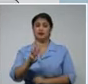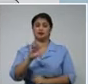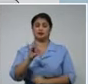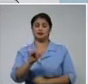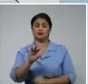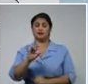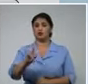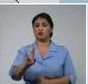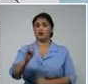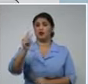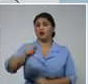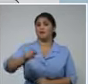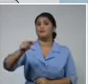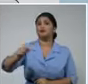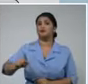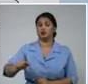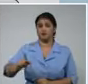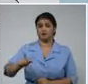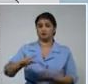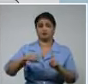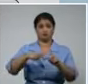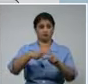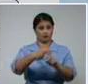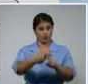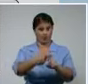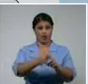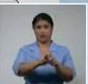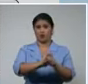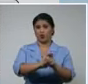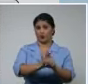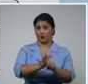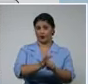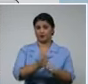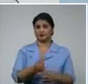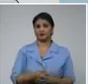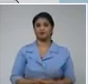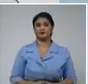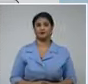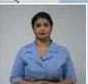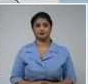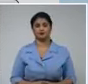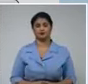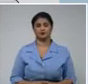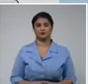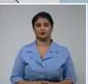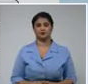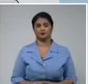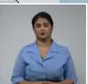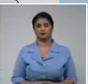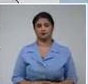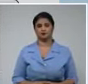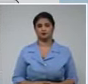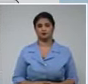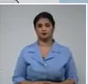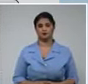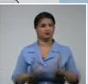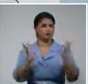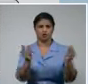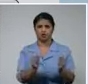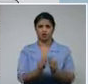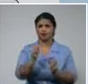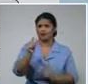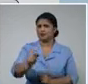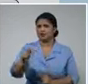58.379 personas con la COVID-19. Pudiéramos decir pacientes, personas que se han